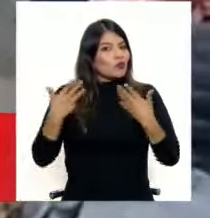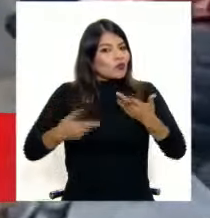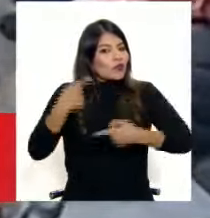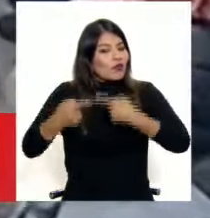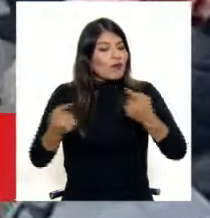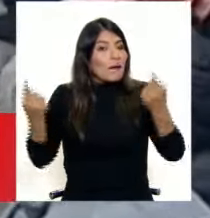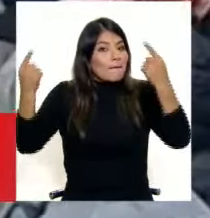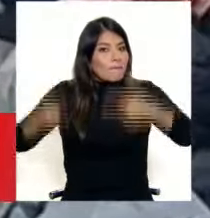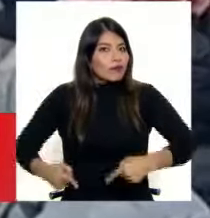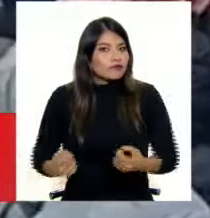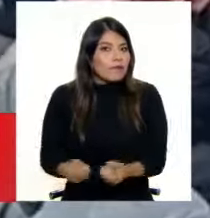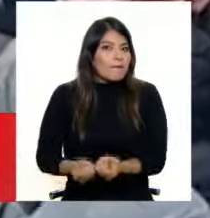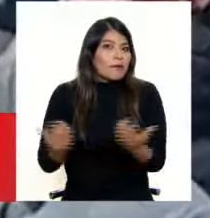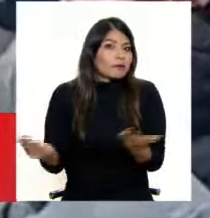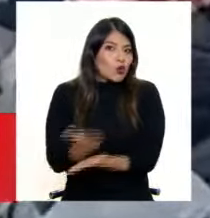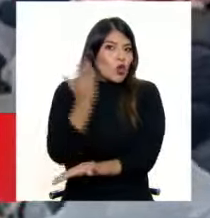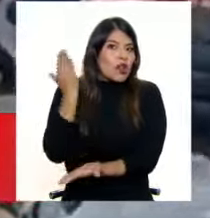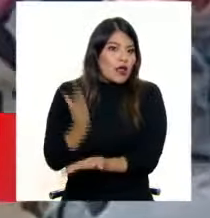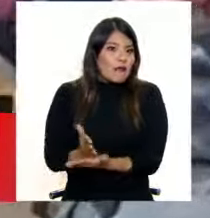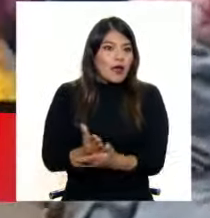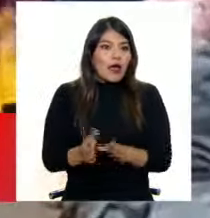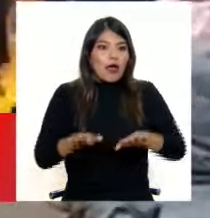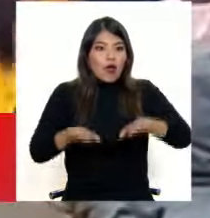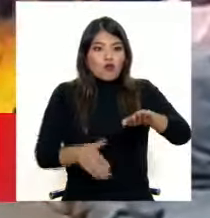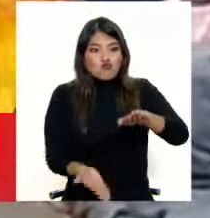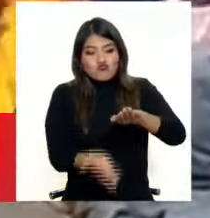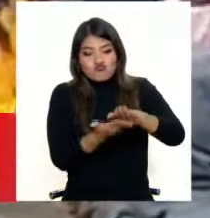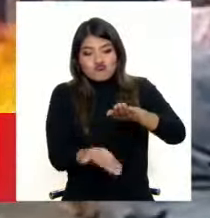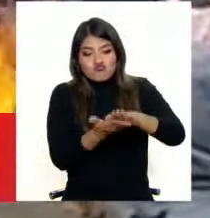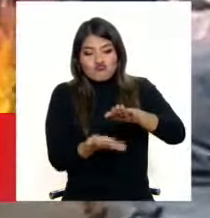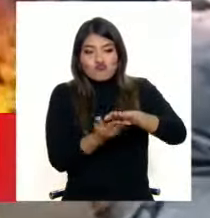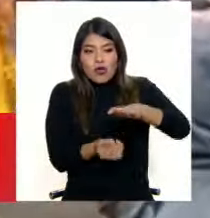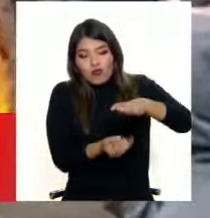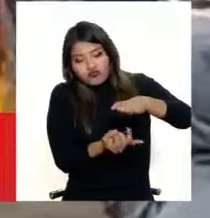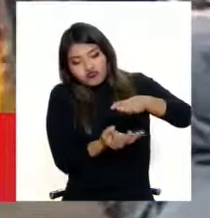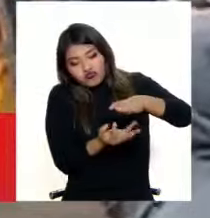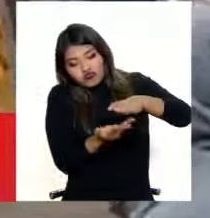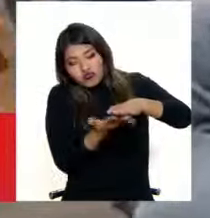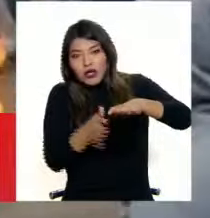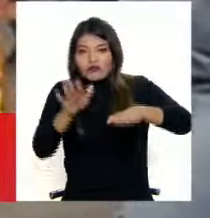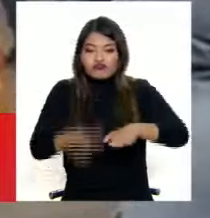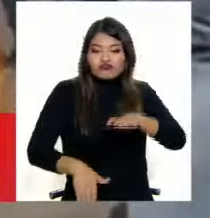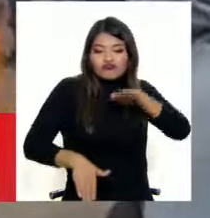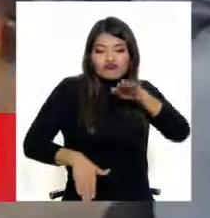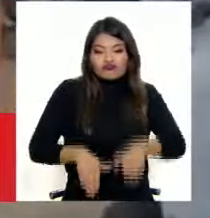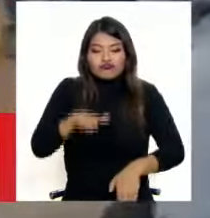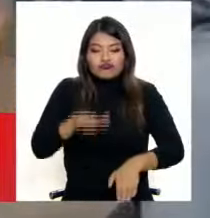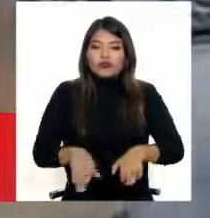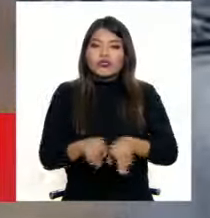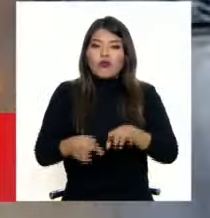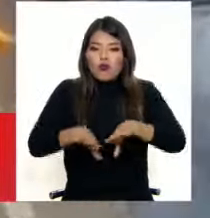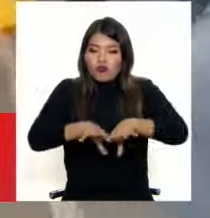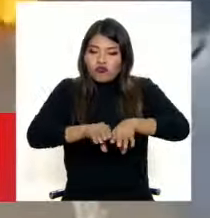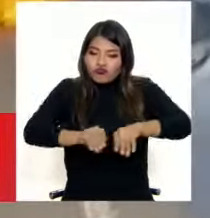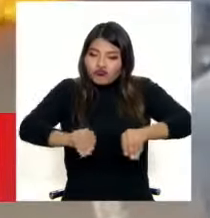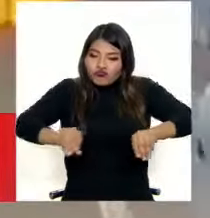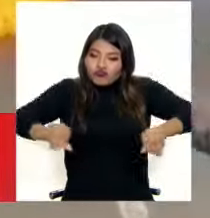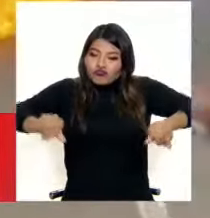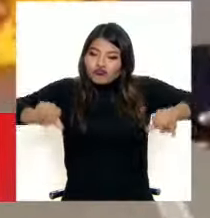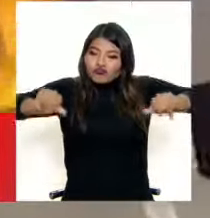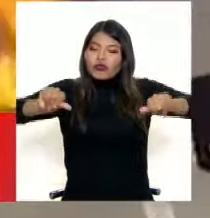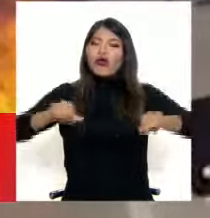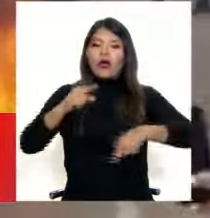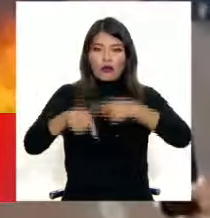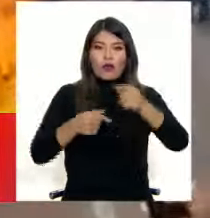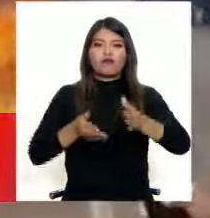en una tragedia los zapatos de algunos estudiantes se prendieron Pero afortunadamente las llamas se apagaron